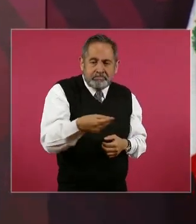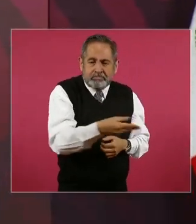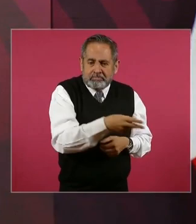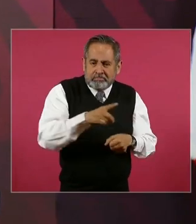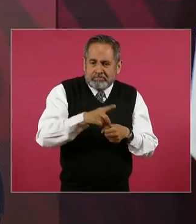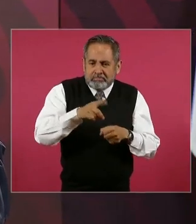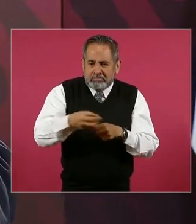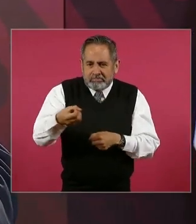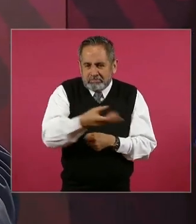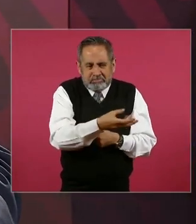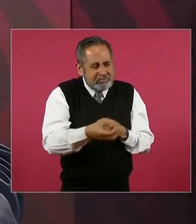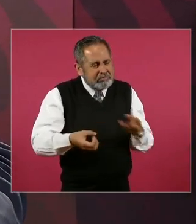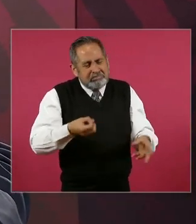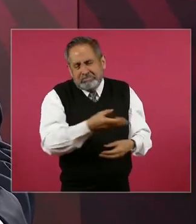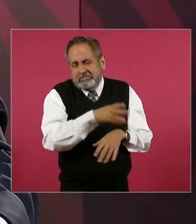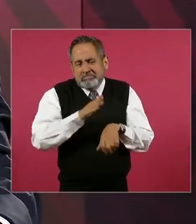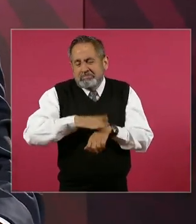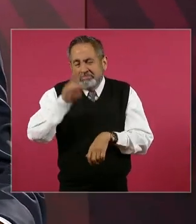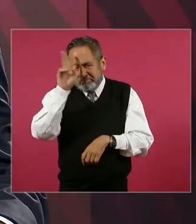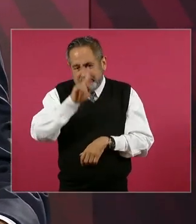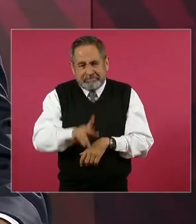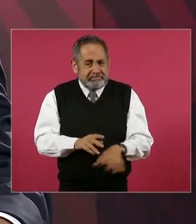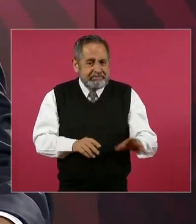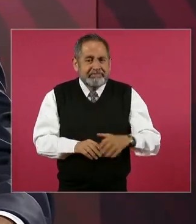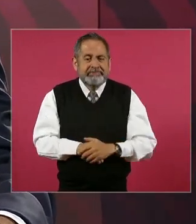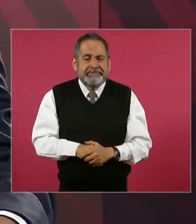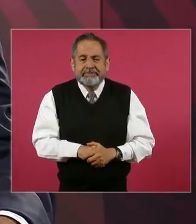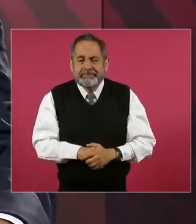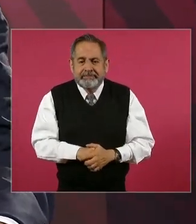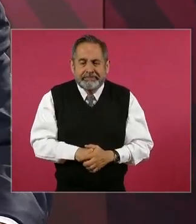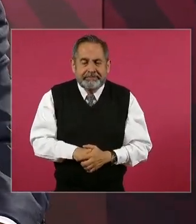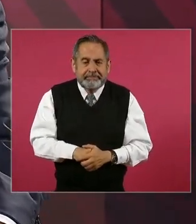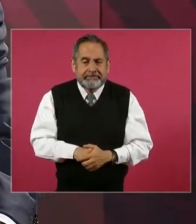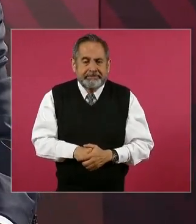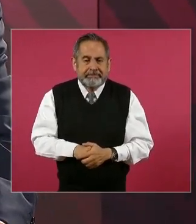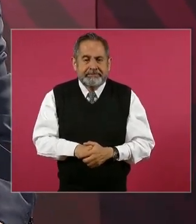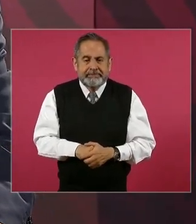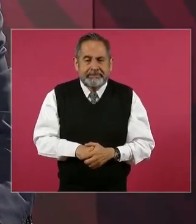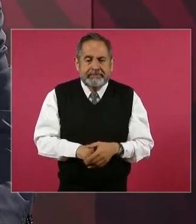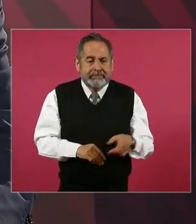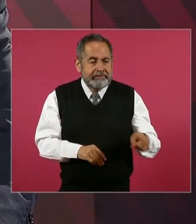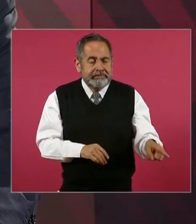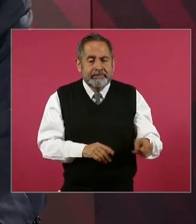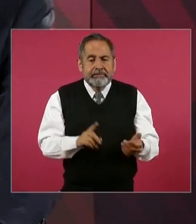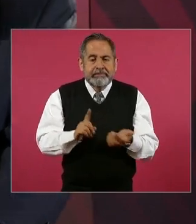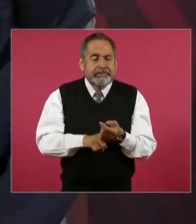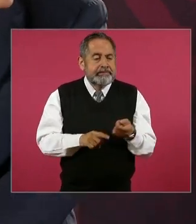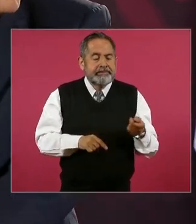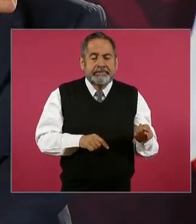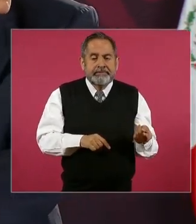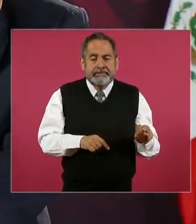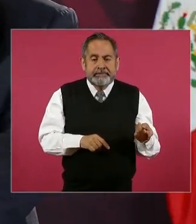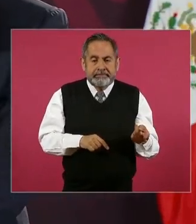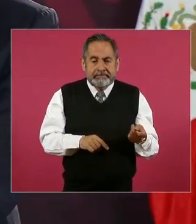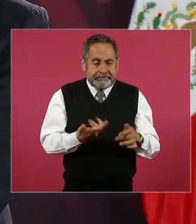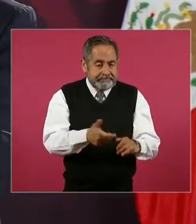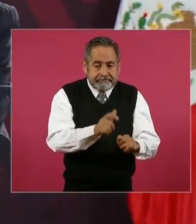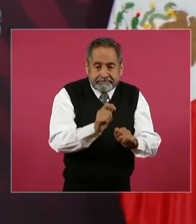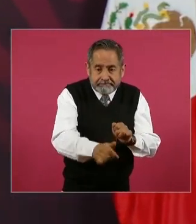financiero pero y lo que se entrega en